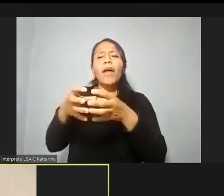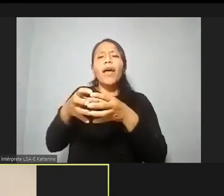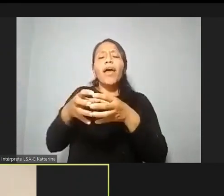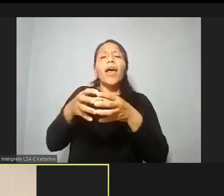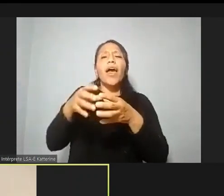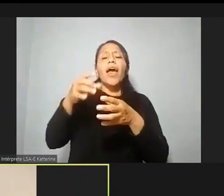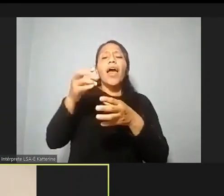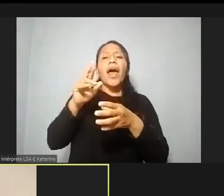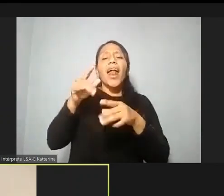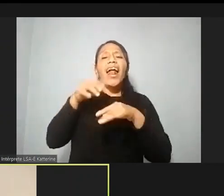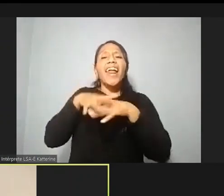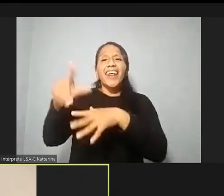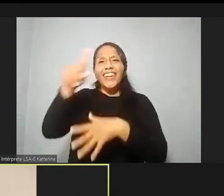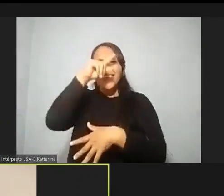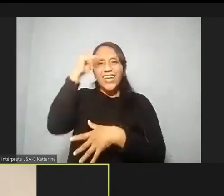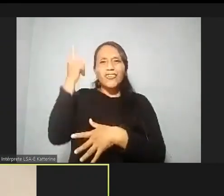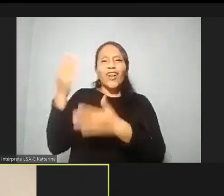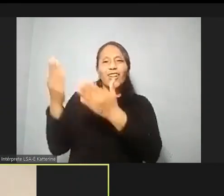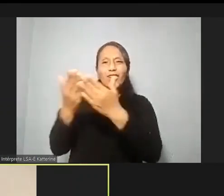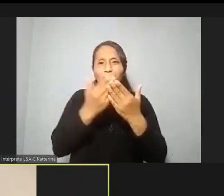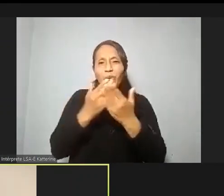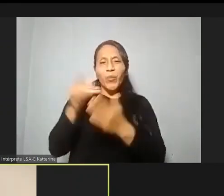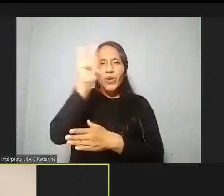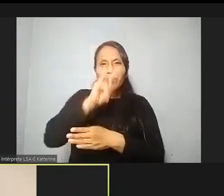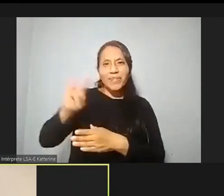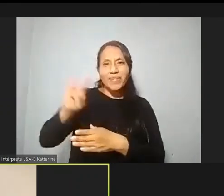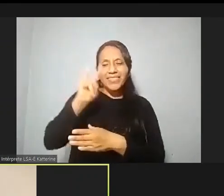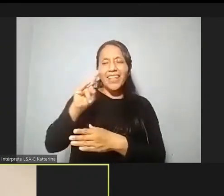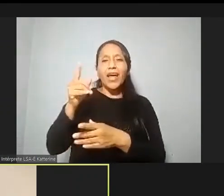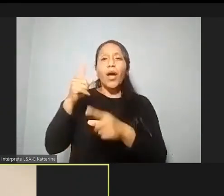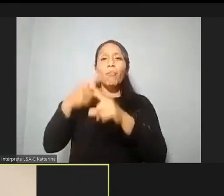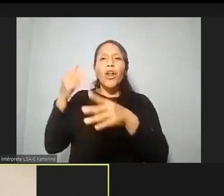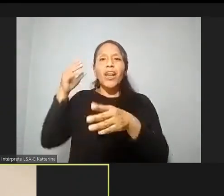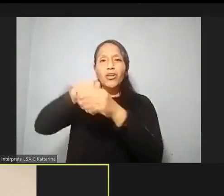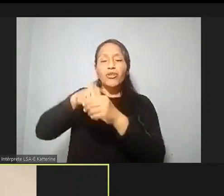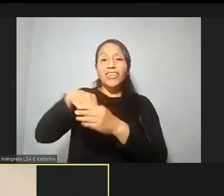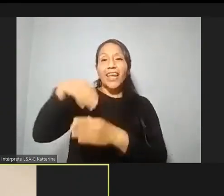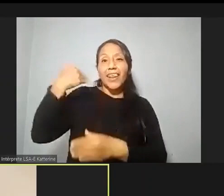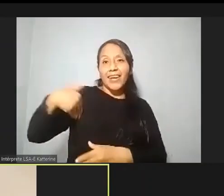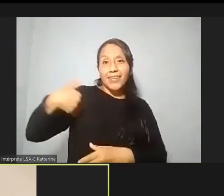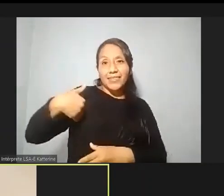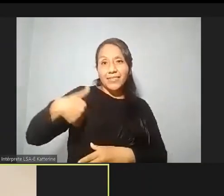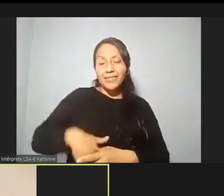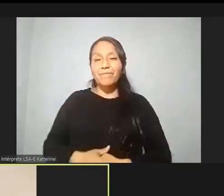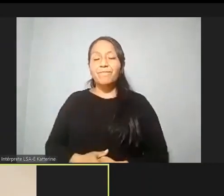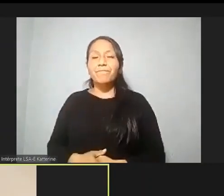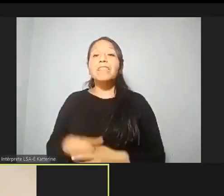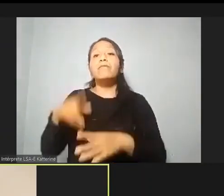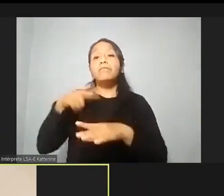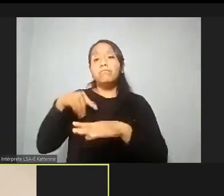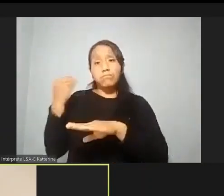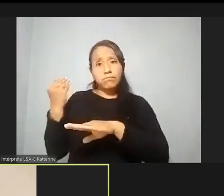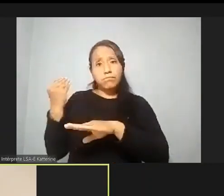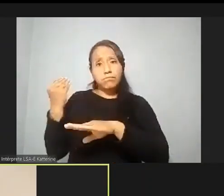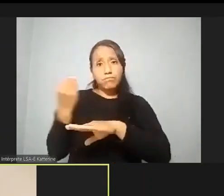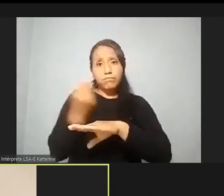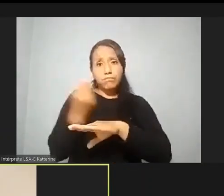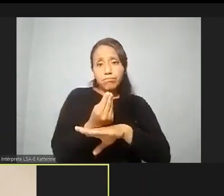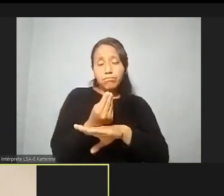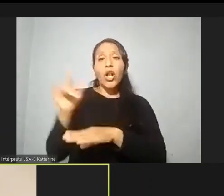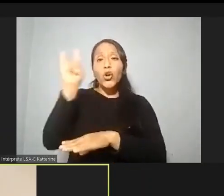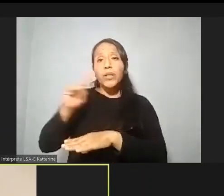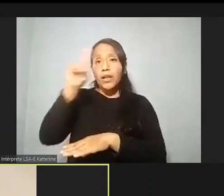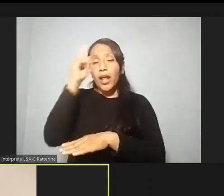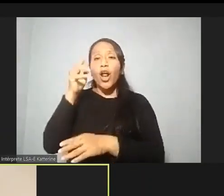la Red Nacional de Estudiantes Universitarios por la Inclusión de Argentina, y como representante de la Universidad Nacional de